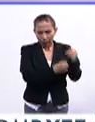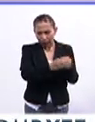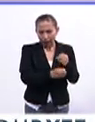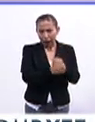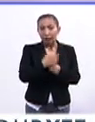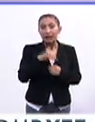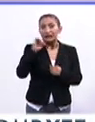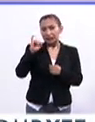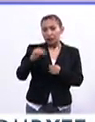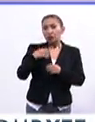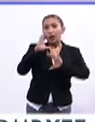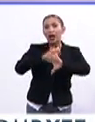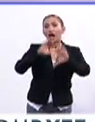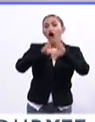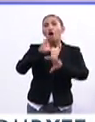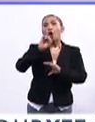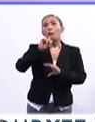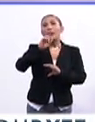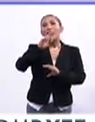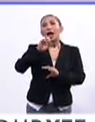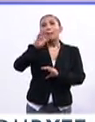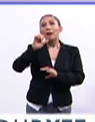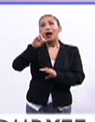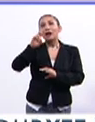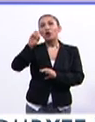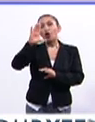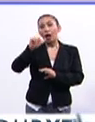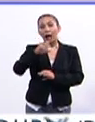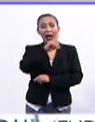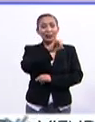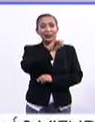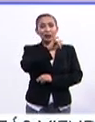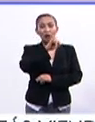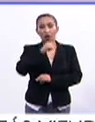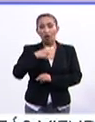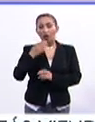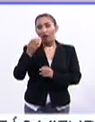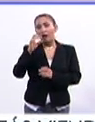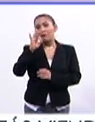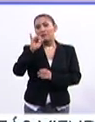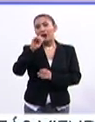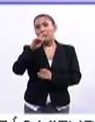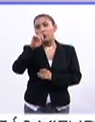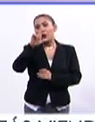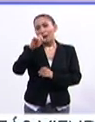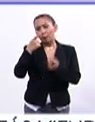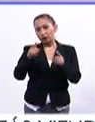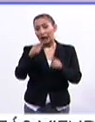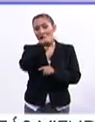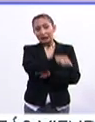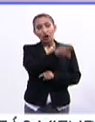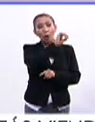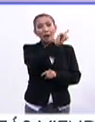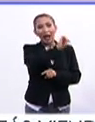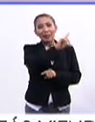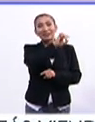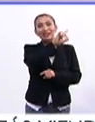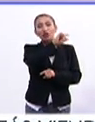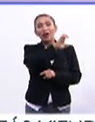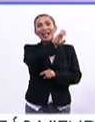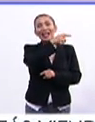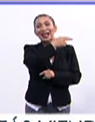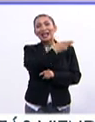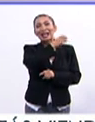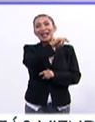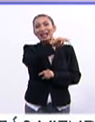de una ópera barroca sin vídeo fábula en música es justamente la ópera de vido y eneas de